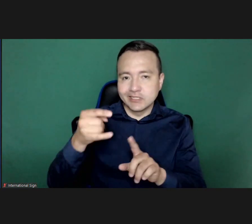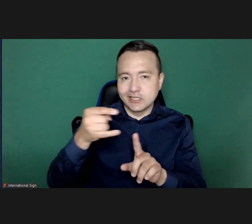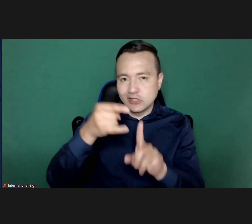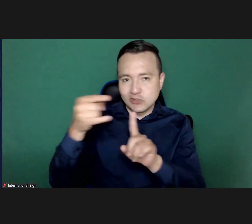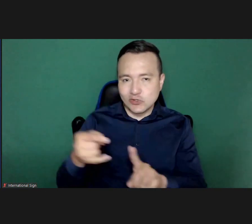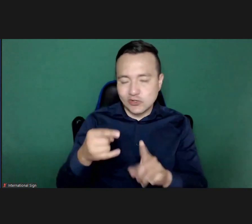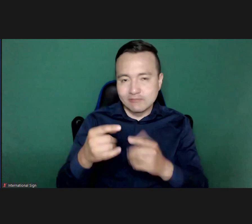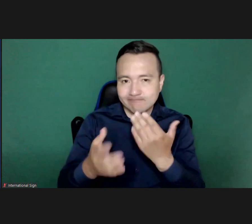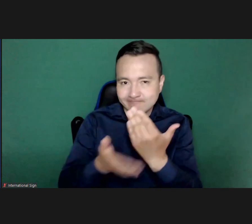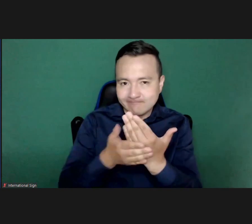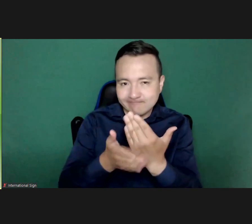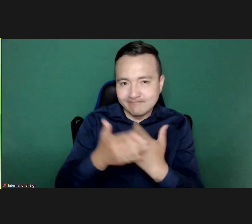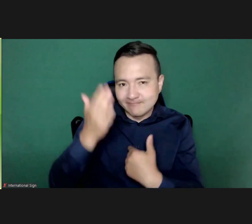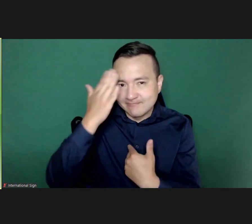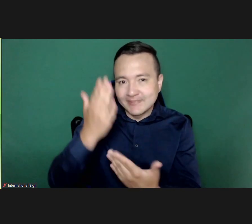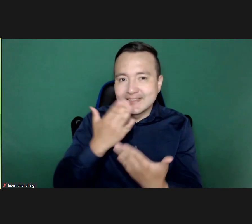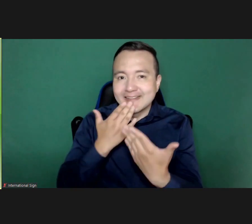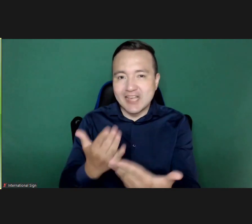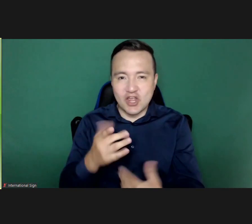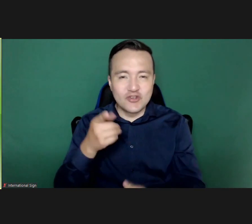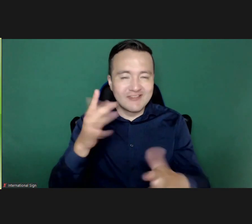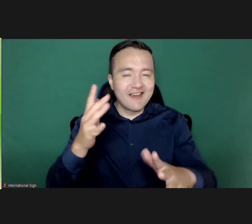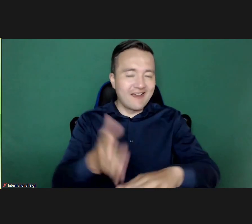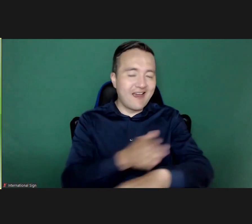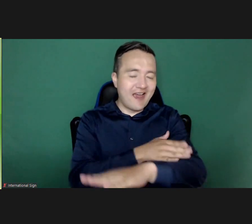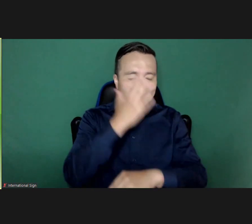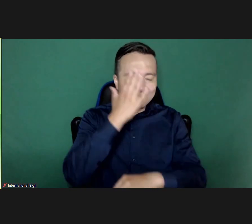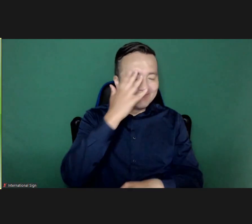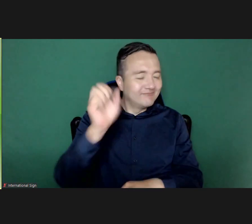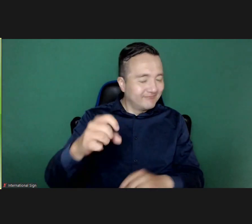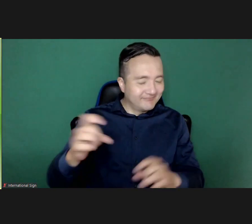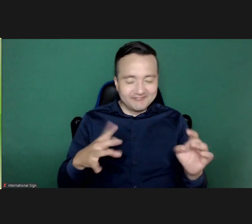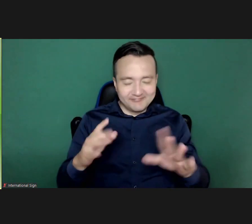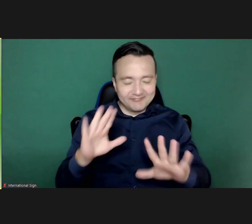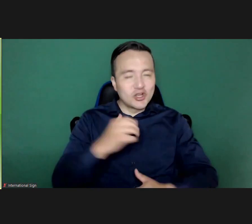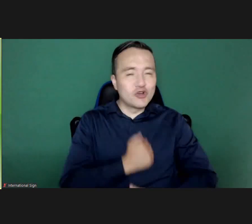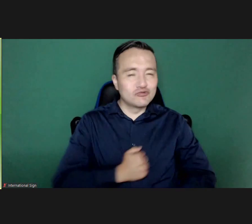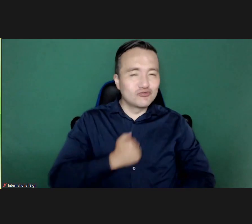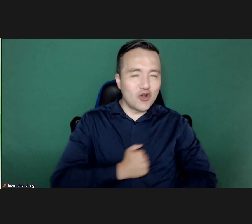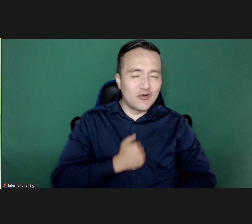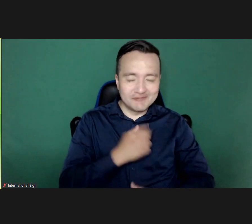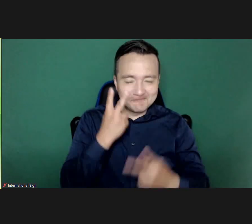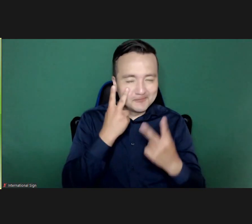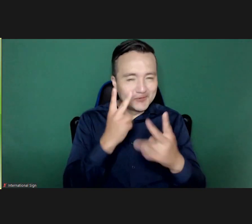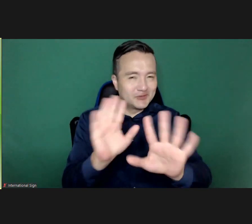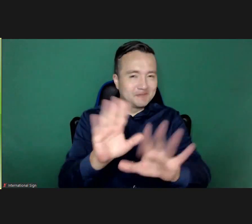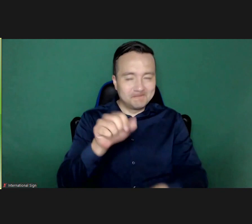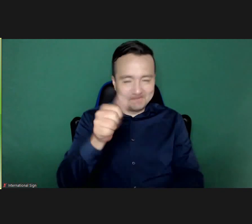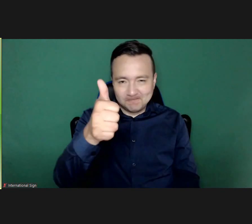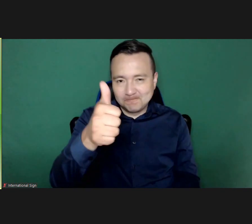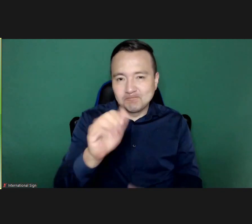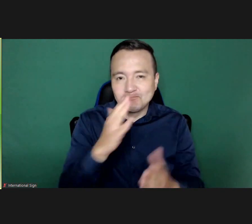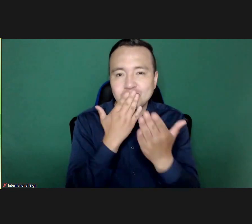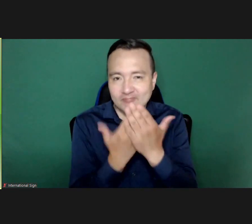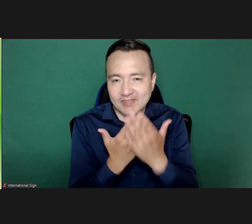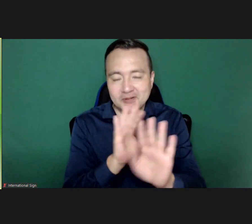hacérmelo saber. Sí, ya habíamos mandado un mensaje interno. Perdón, no recibí ese mensaje, pero muchas gracias. Y de nuevo,